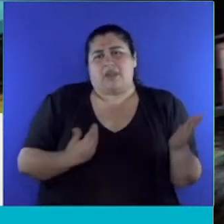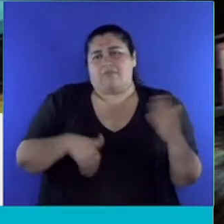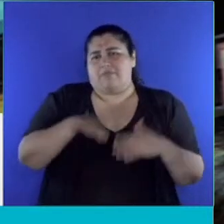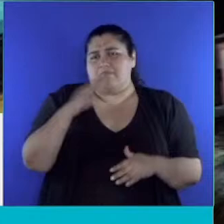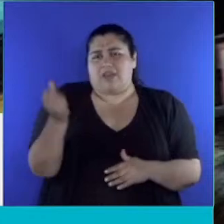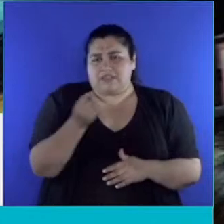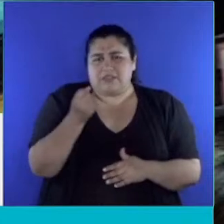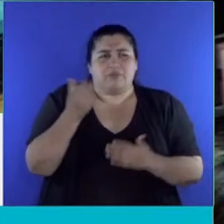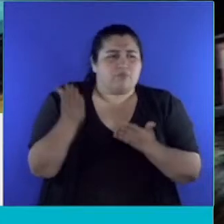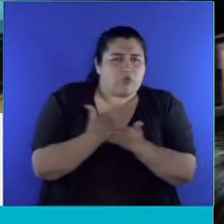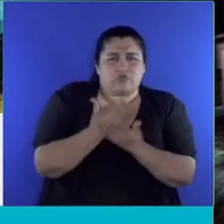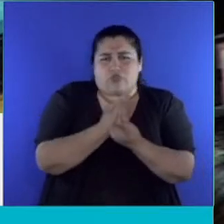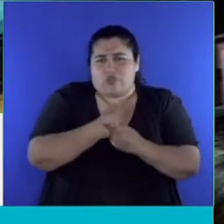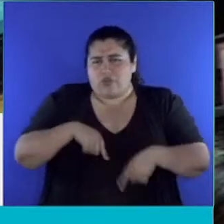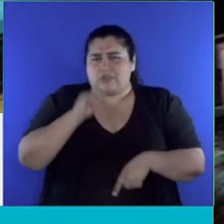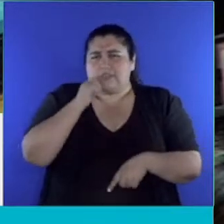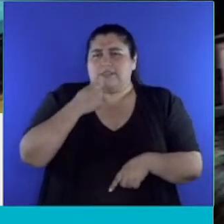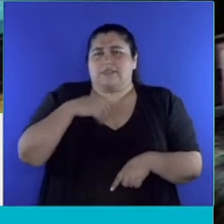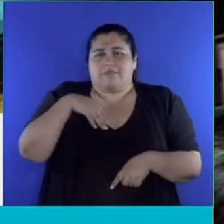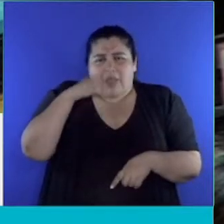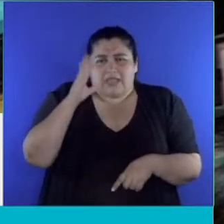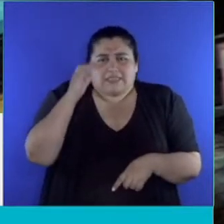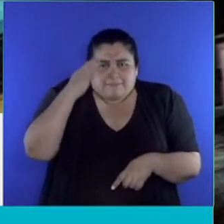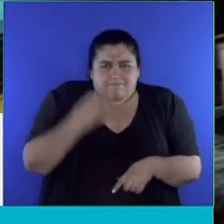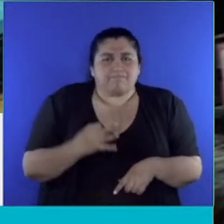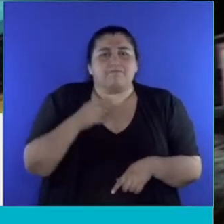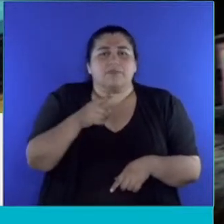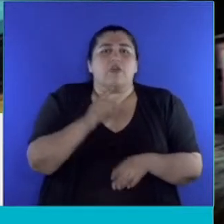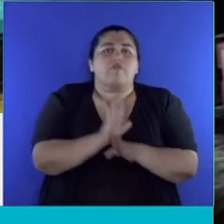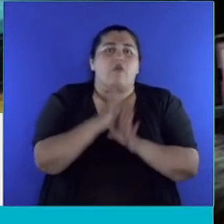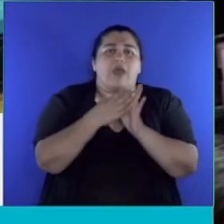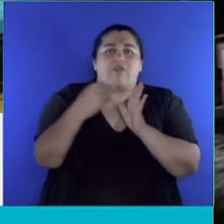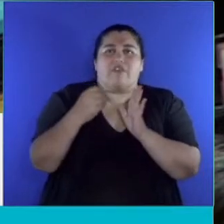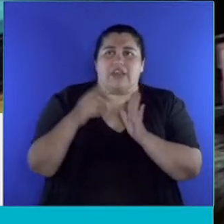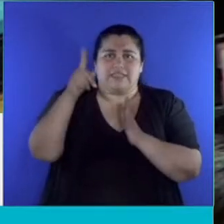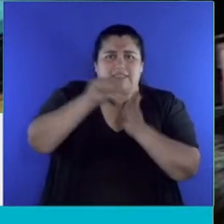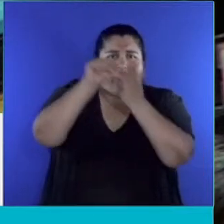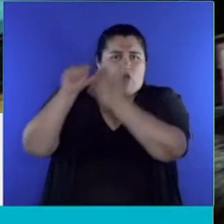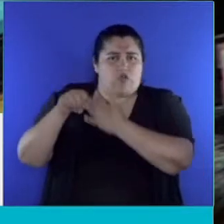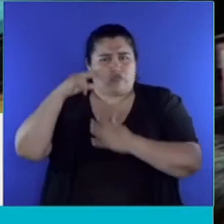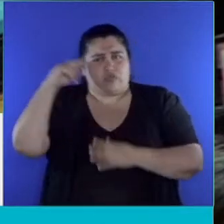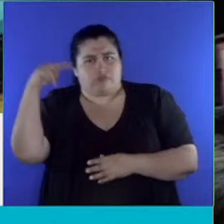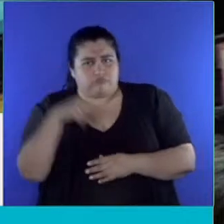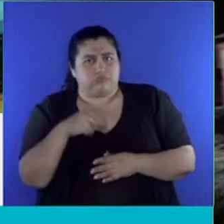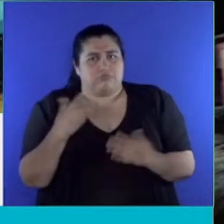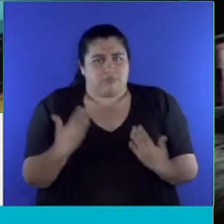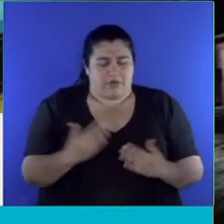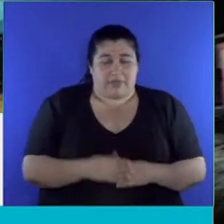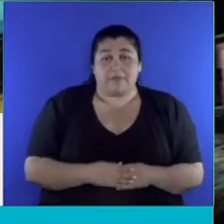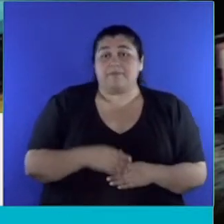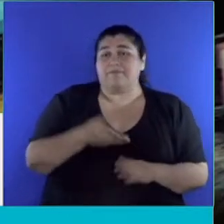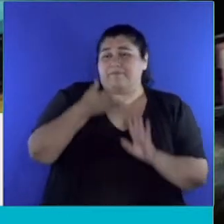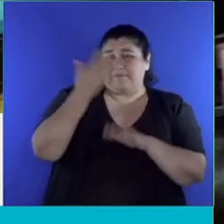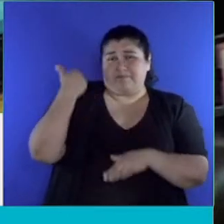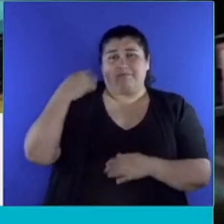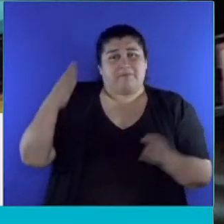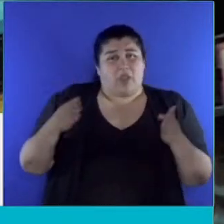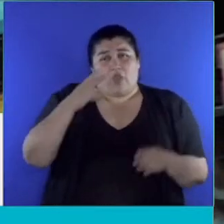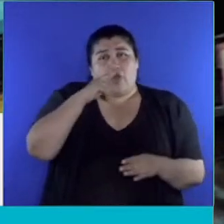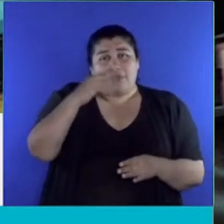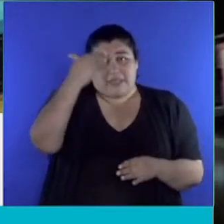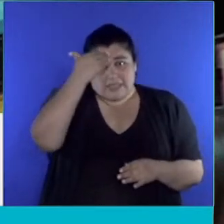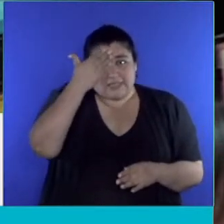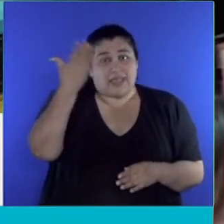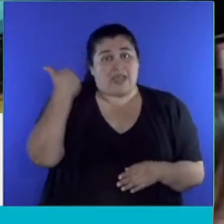maravillosas producciones que nos representan tan bien a nivel internacional. Quiero remontarme al año 2015, cuando la por